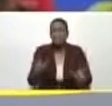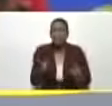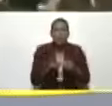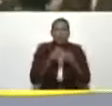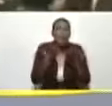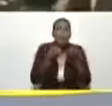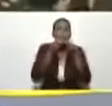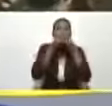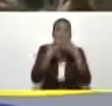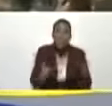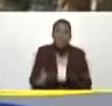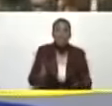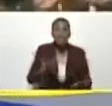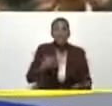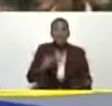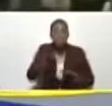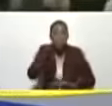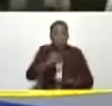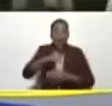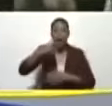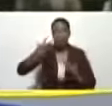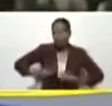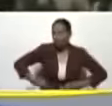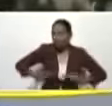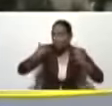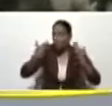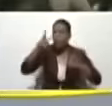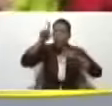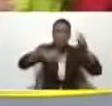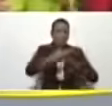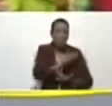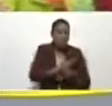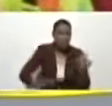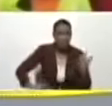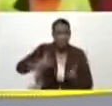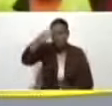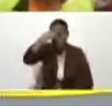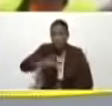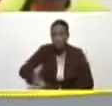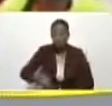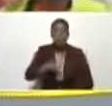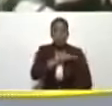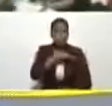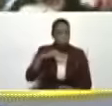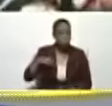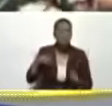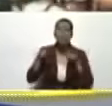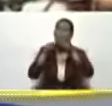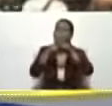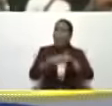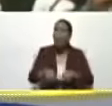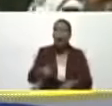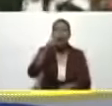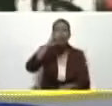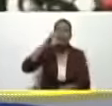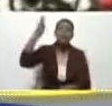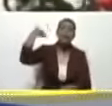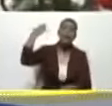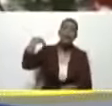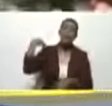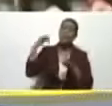más hermoso que puede trascender en la vida de uno yo estuve en los mismos caminos de